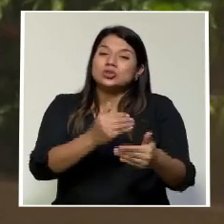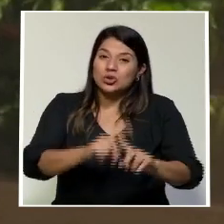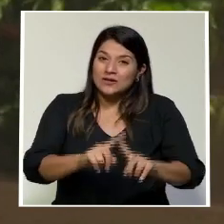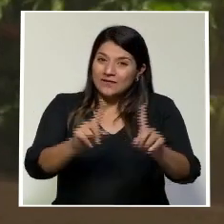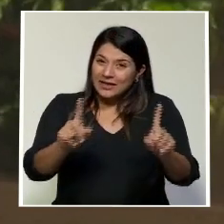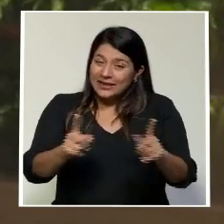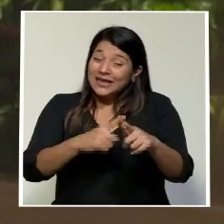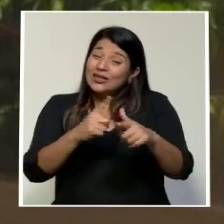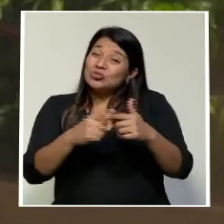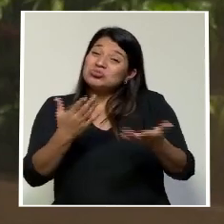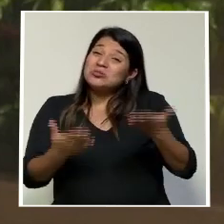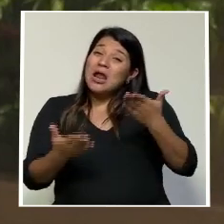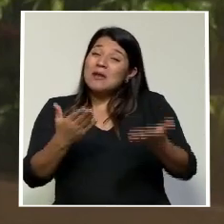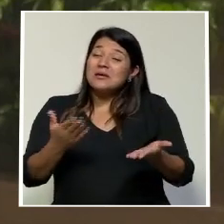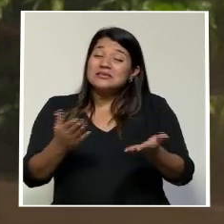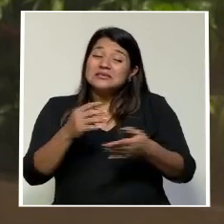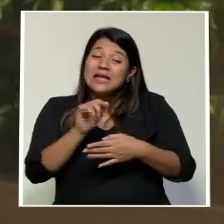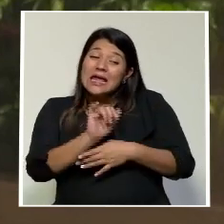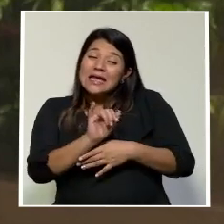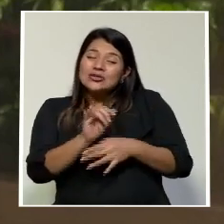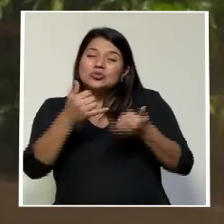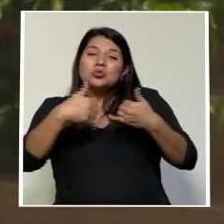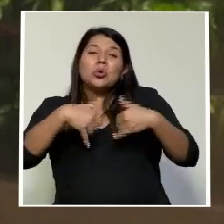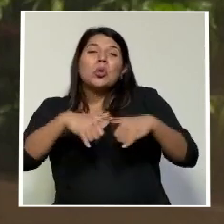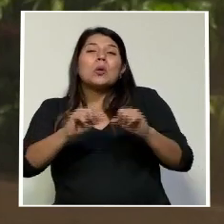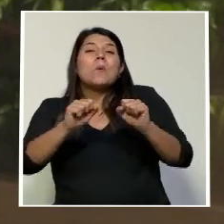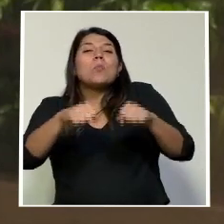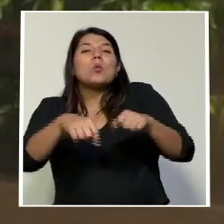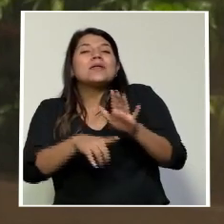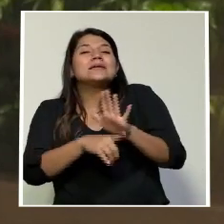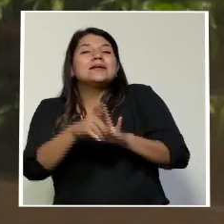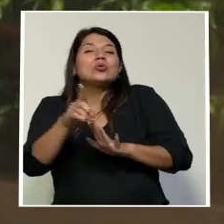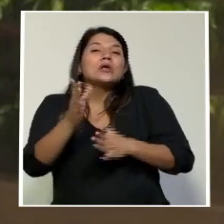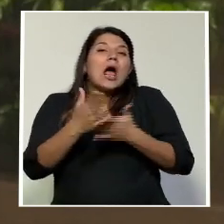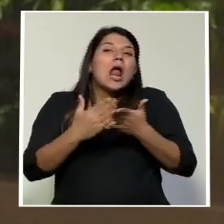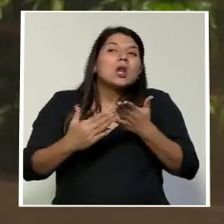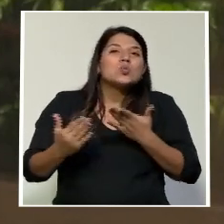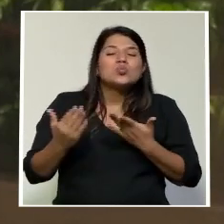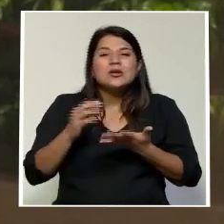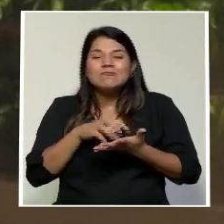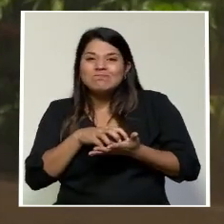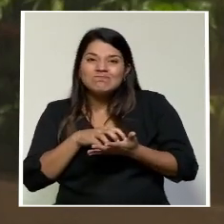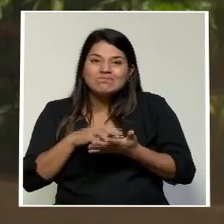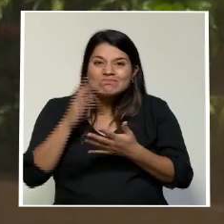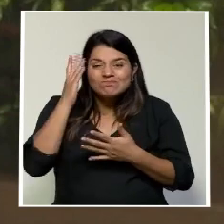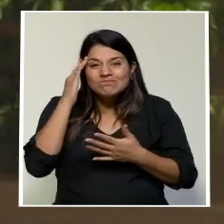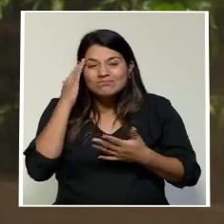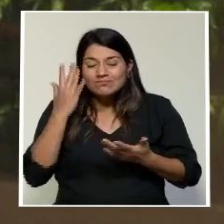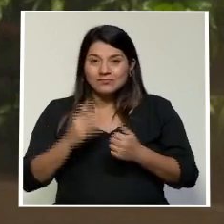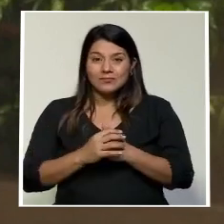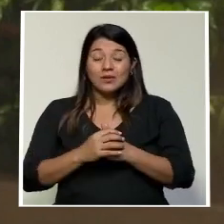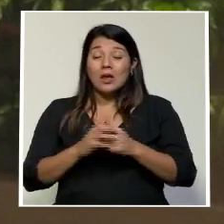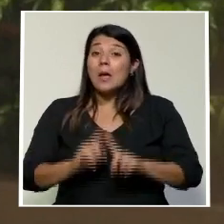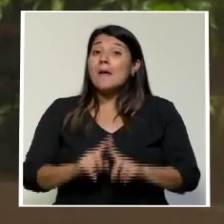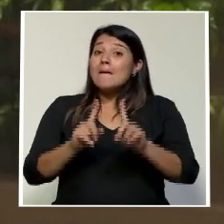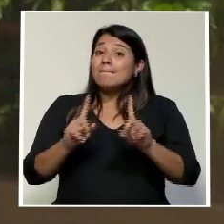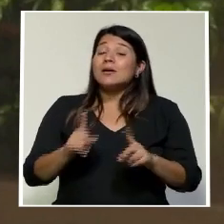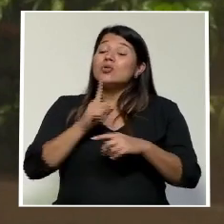todavía algún tipo de expectativa, en el sentido de que esté influido por las tendencias, pero